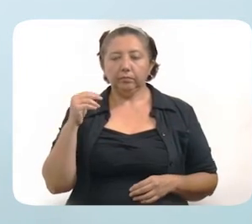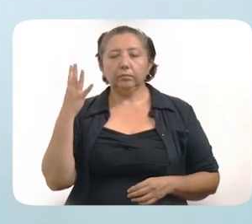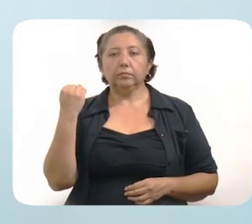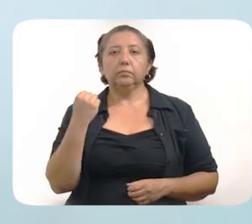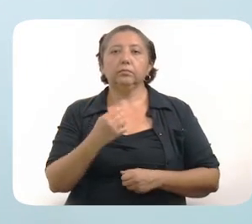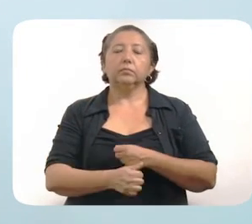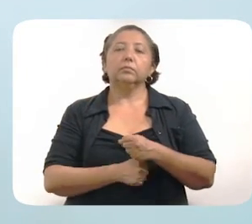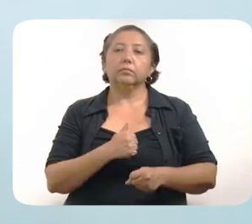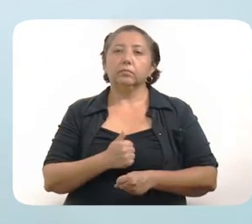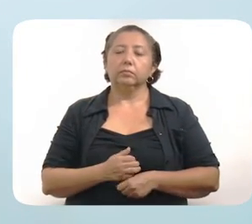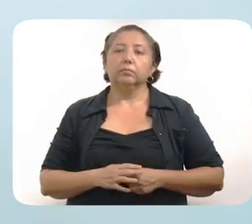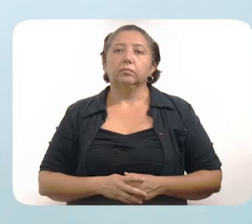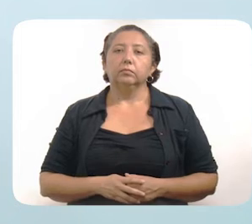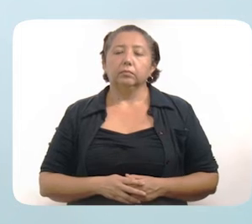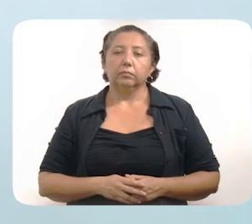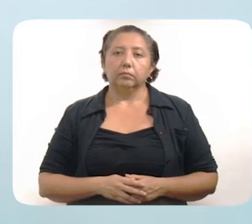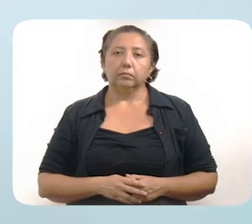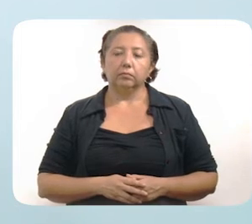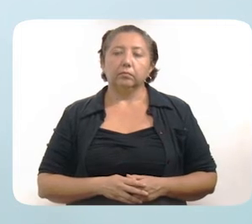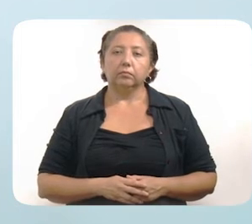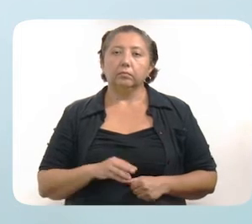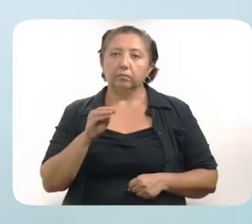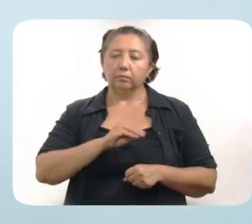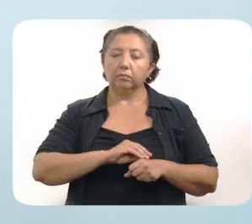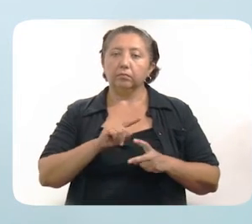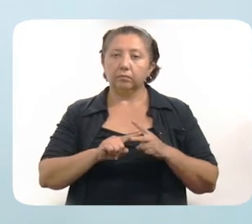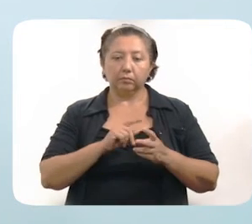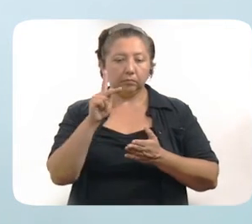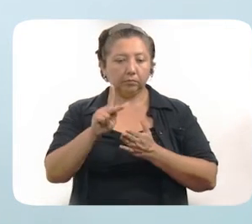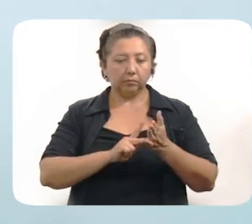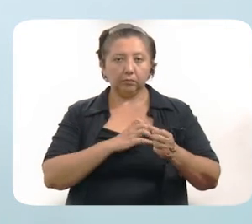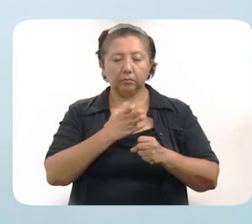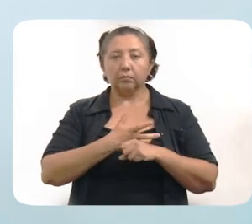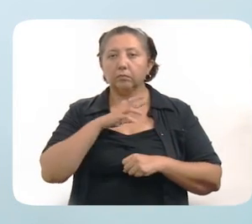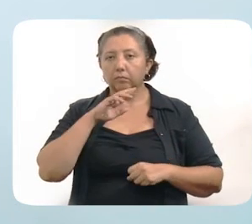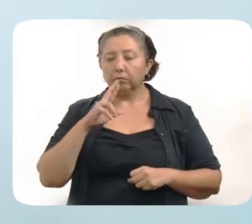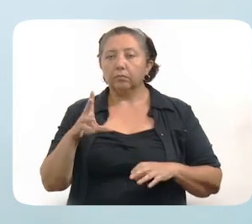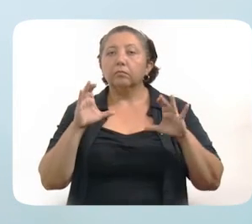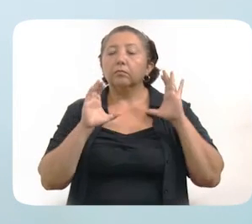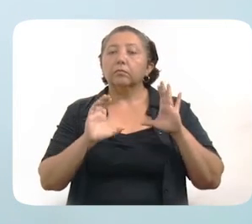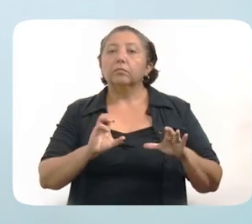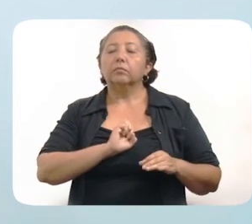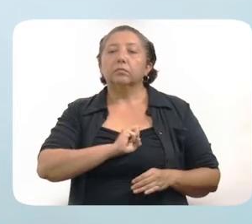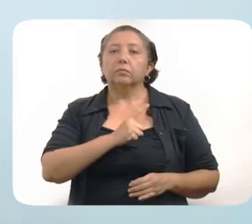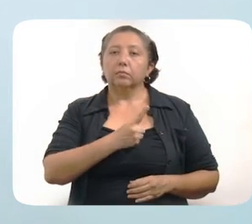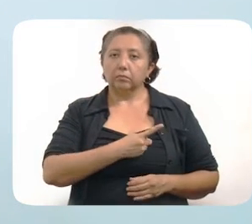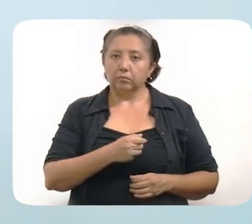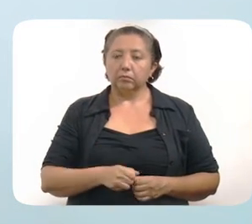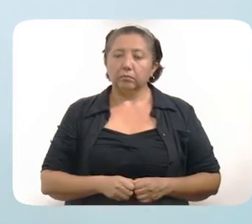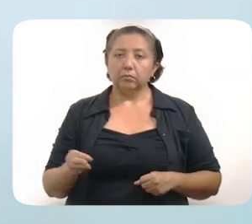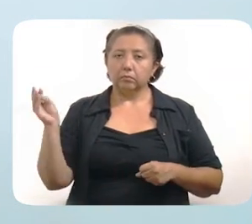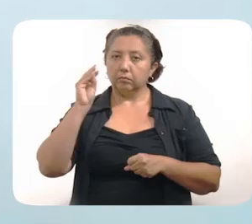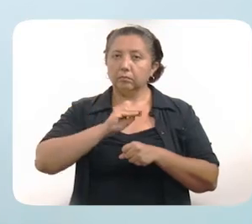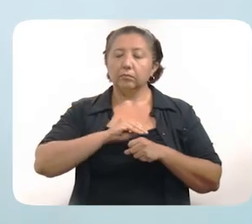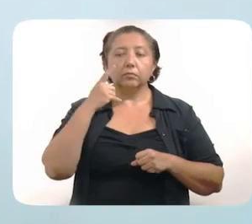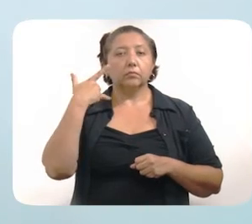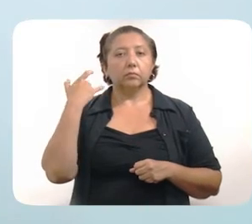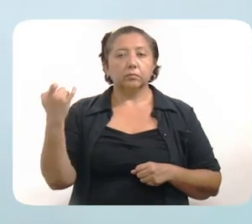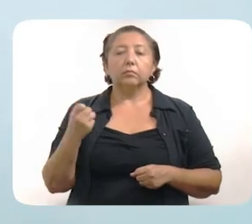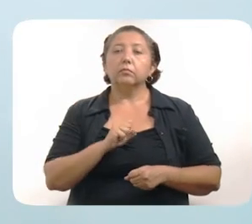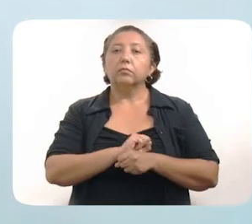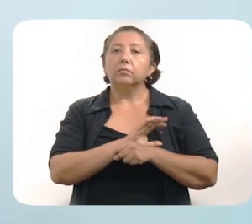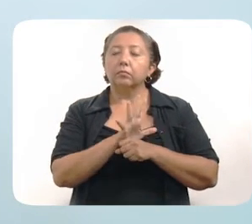99 años se puso en marcha un programa estatal de reforzamiento a la protección de la salud que se suma el combate al